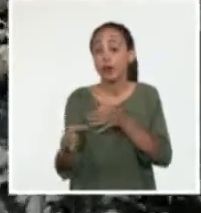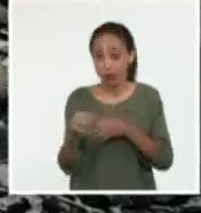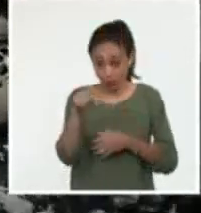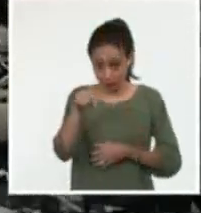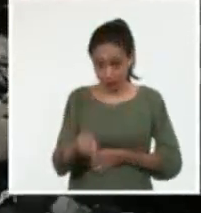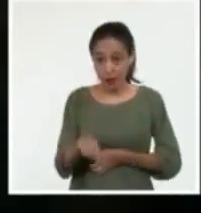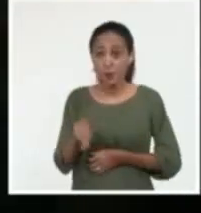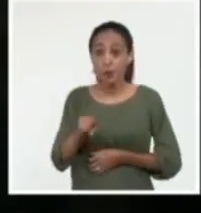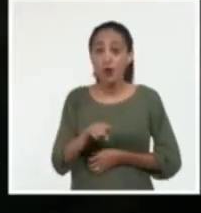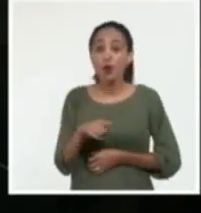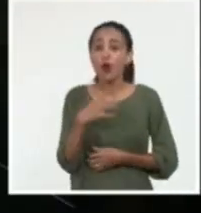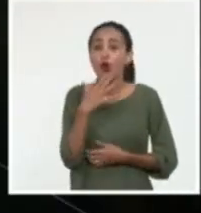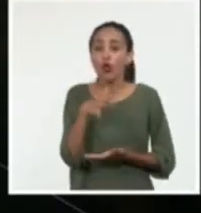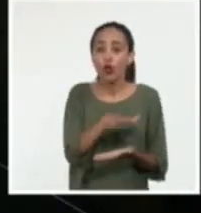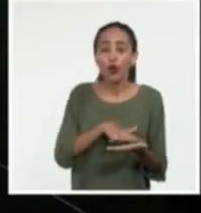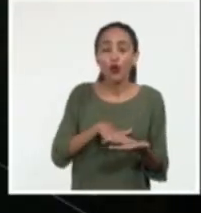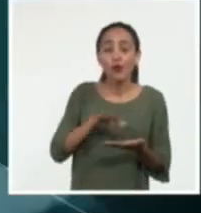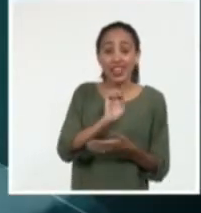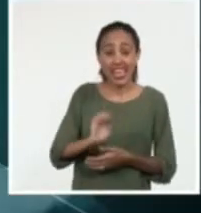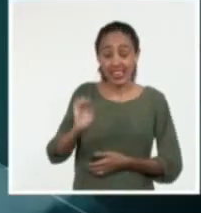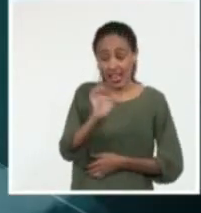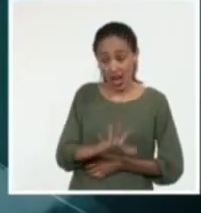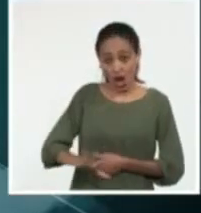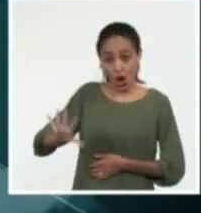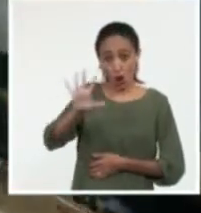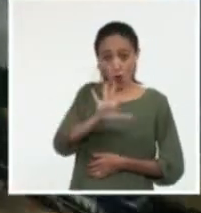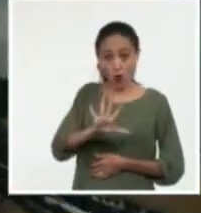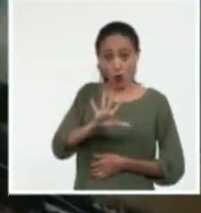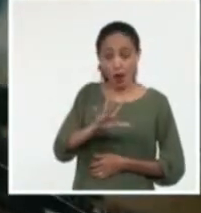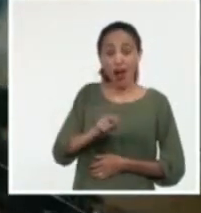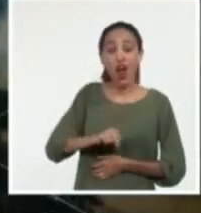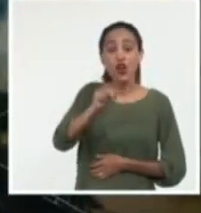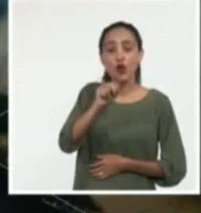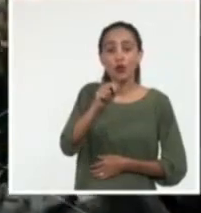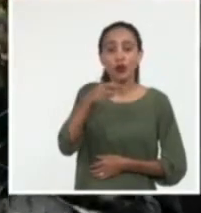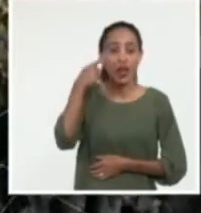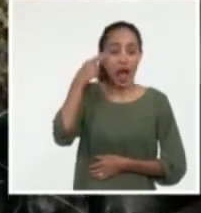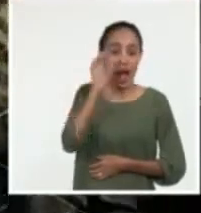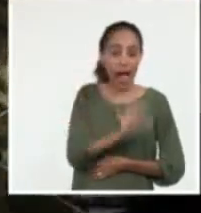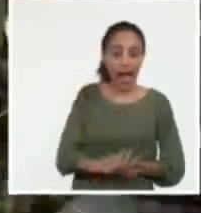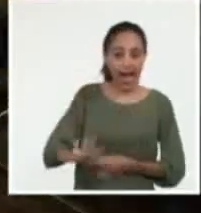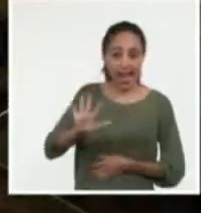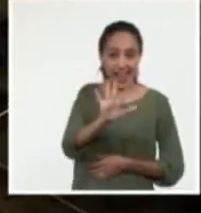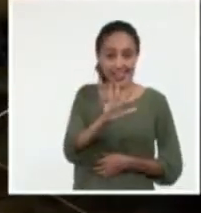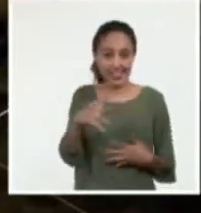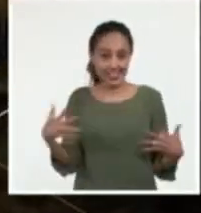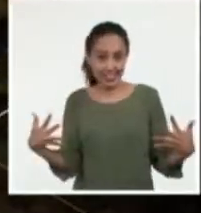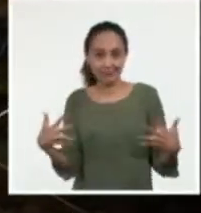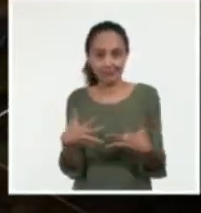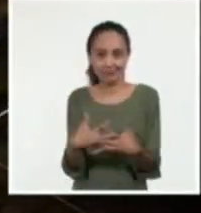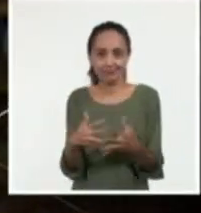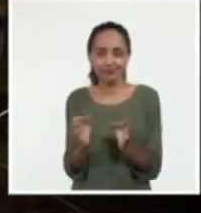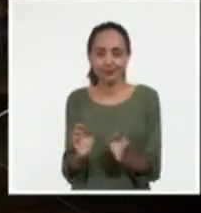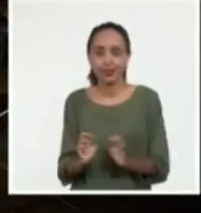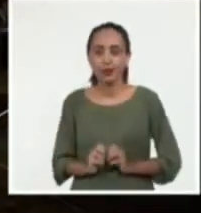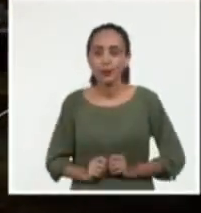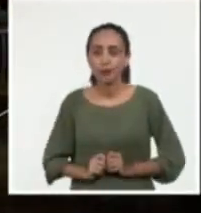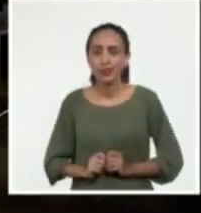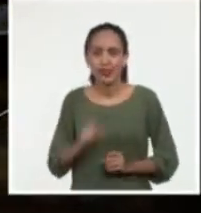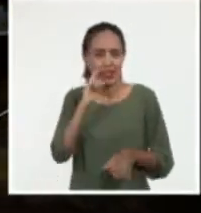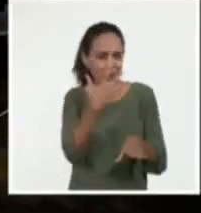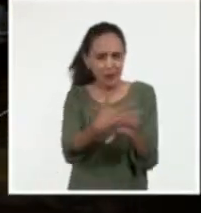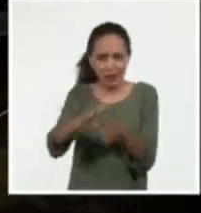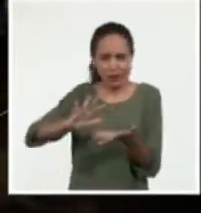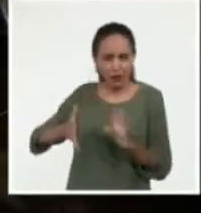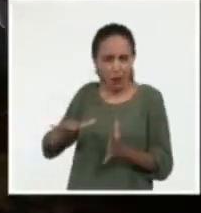cuadrados, que van desde el este de Europa hasta el norte de Asia. Tan amplia y variada como su geografía